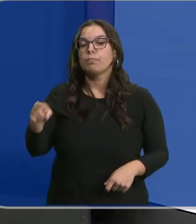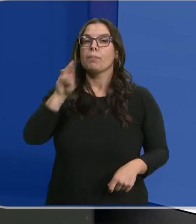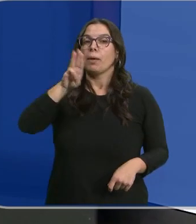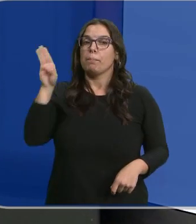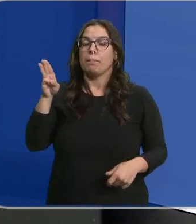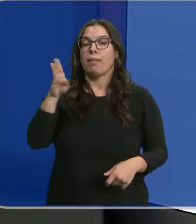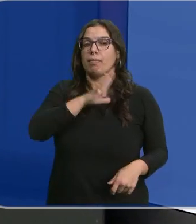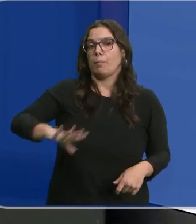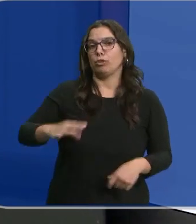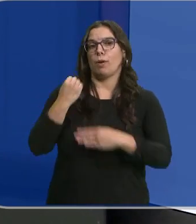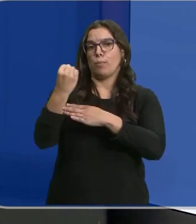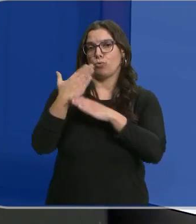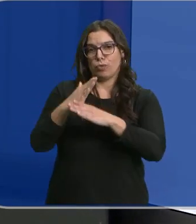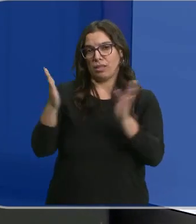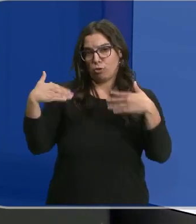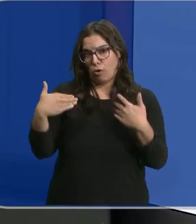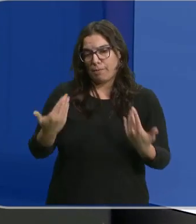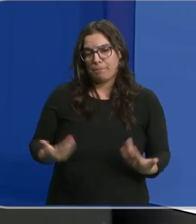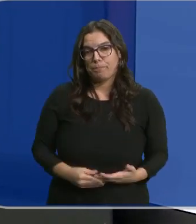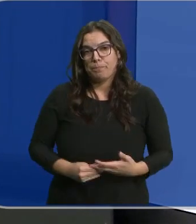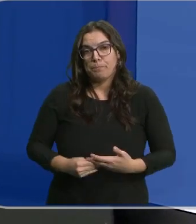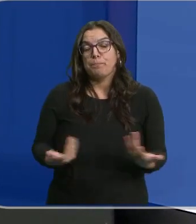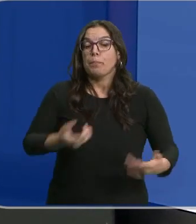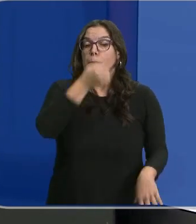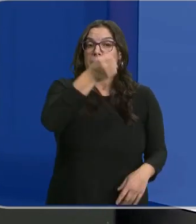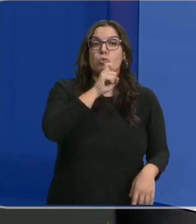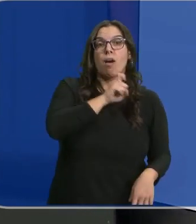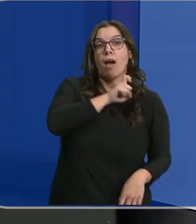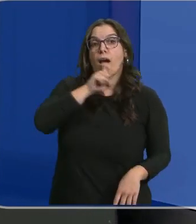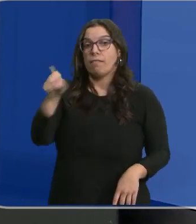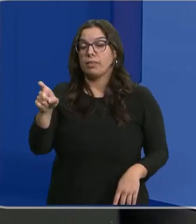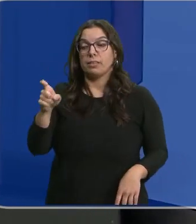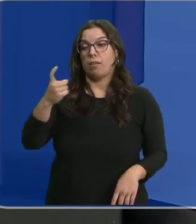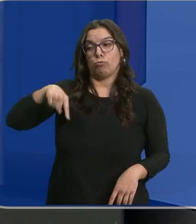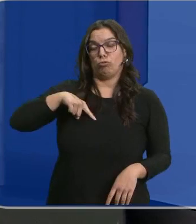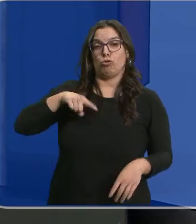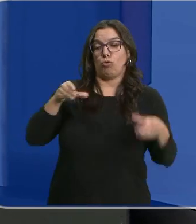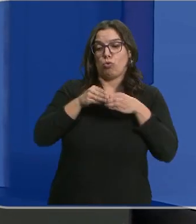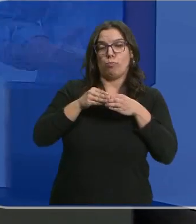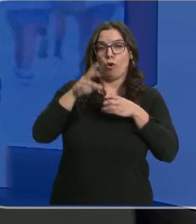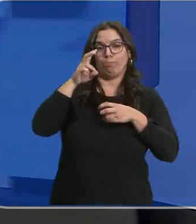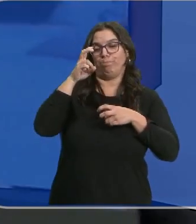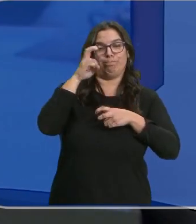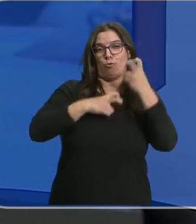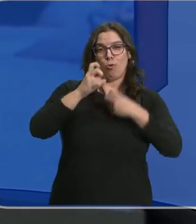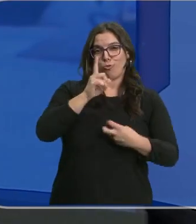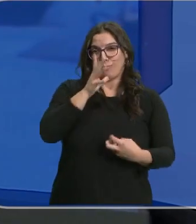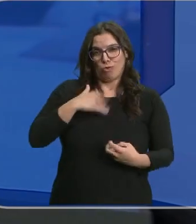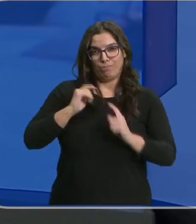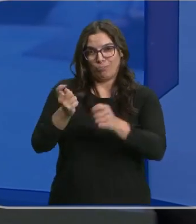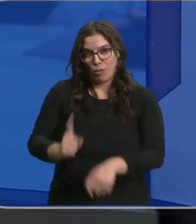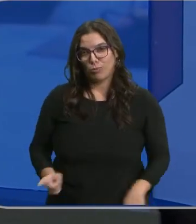cuenta de momento con los apoyos necesarios para que sea presidente. El PSOE advierte que no los van a encontrar en su partido. Sergio García.